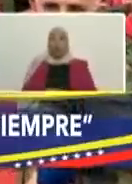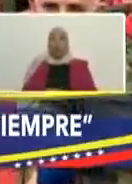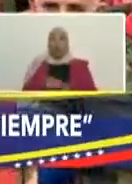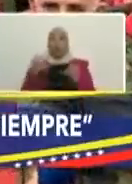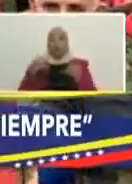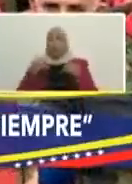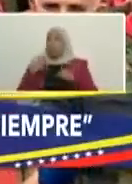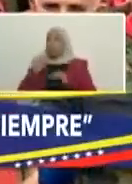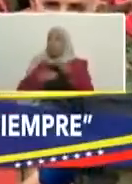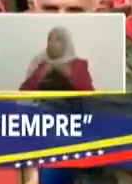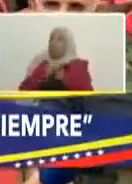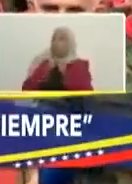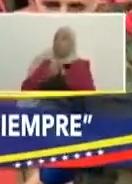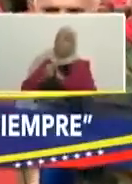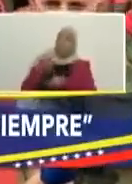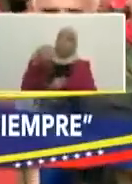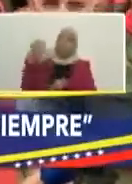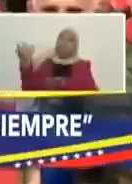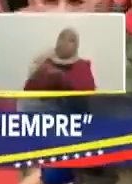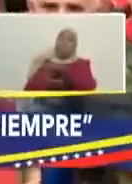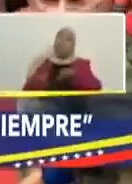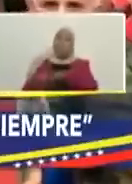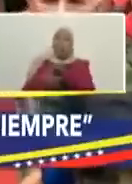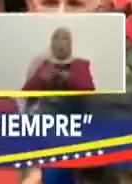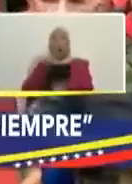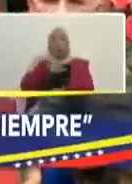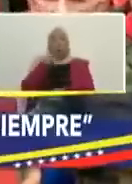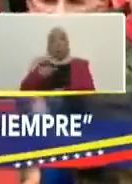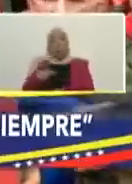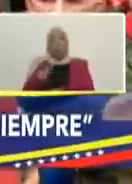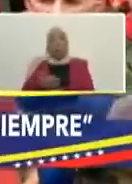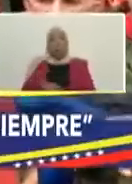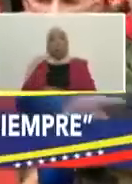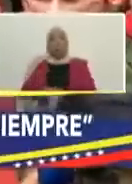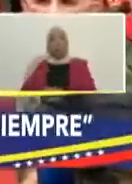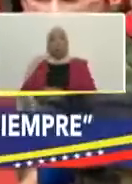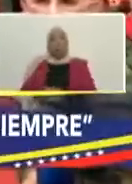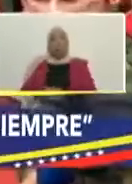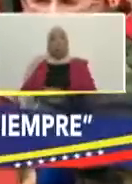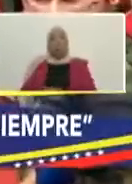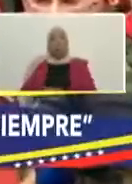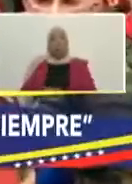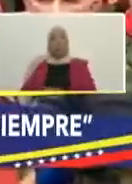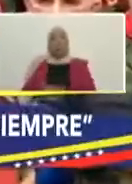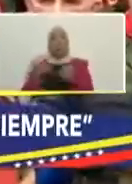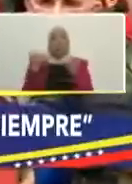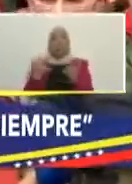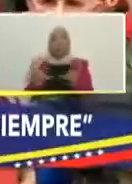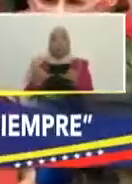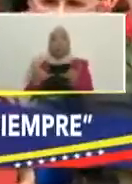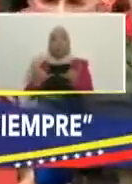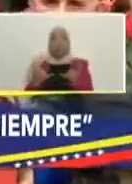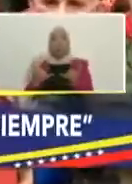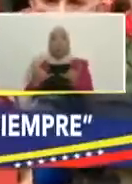encargaba de tapar los crímenes de la oligarquía, de echarle tierrita,